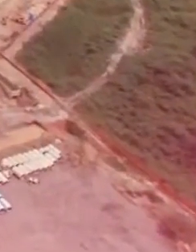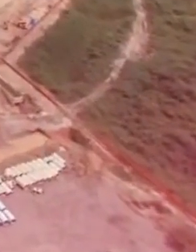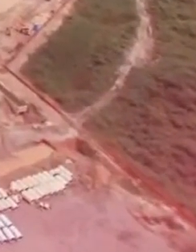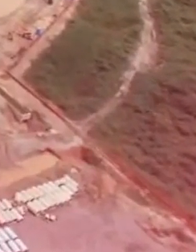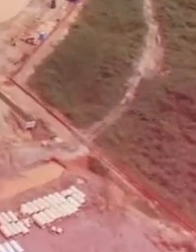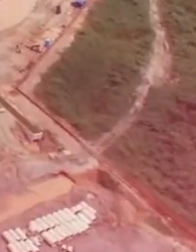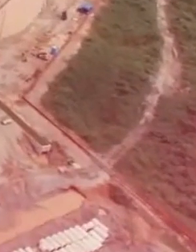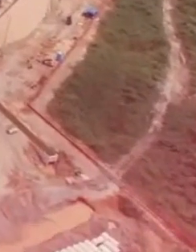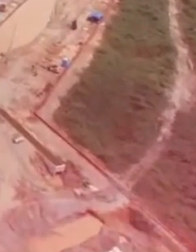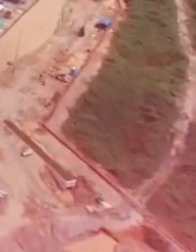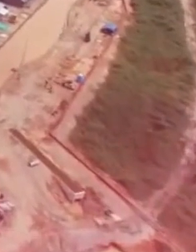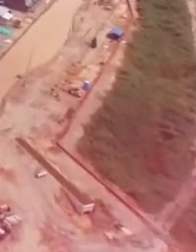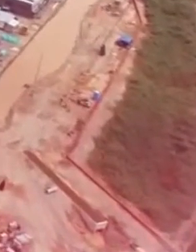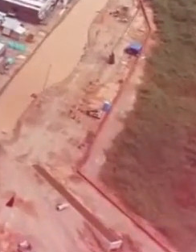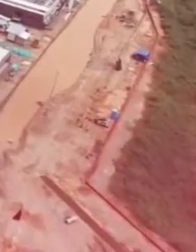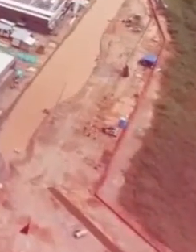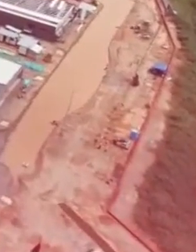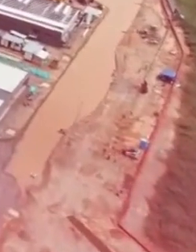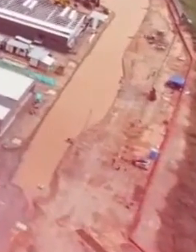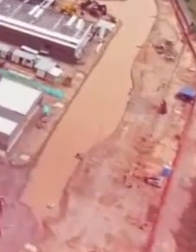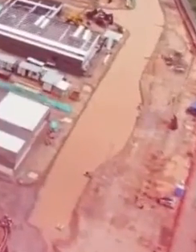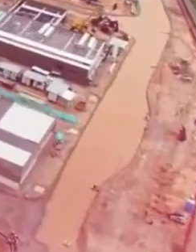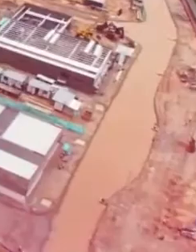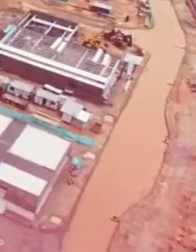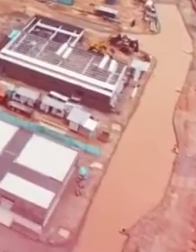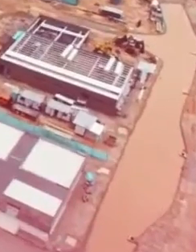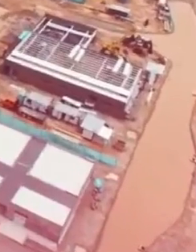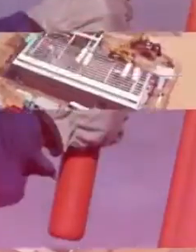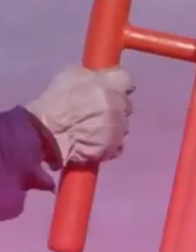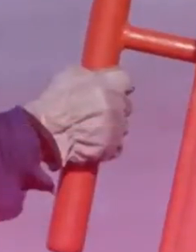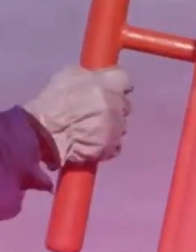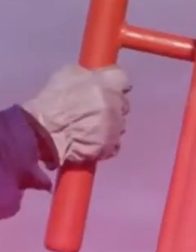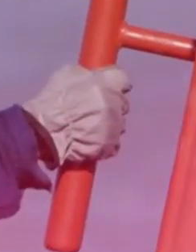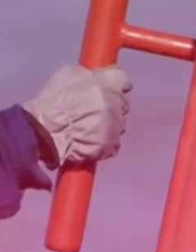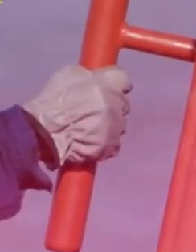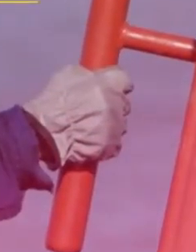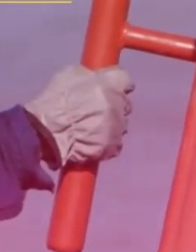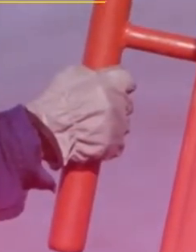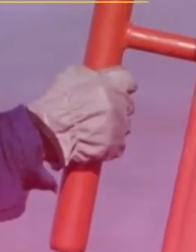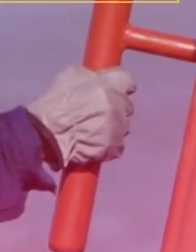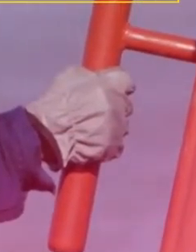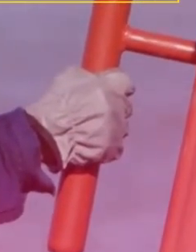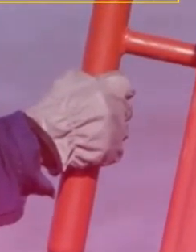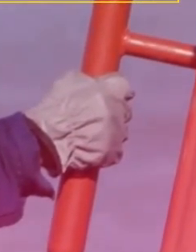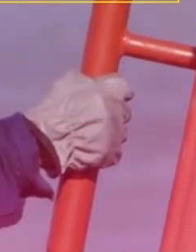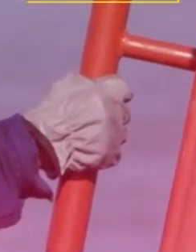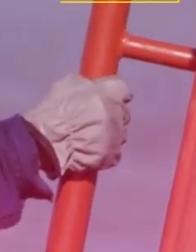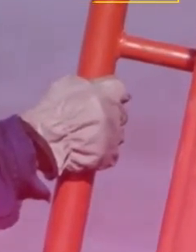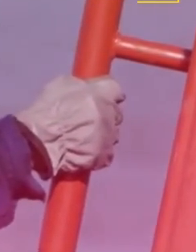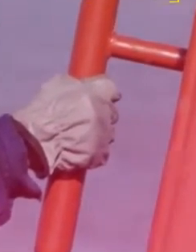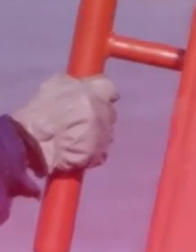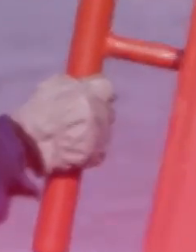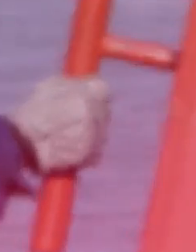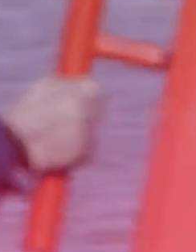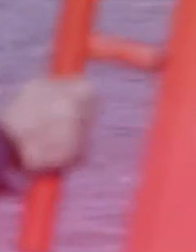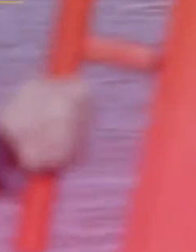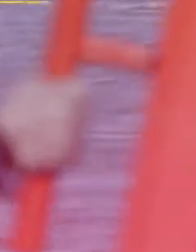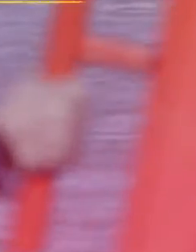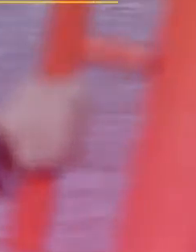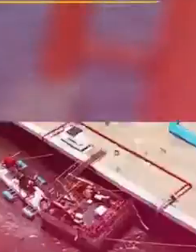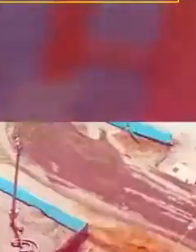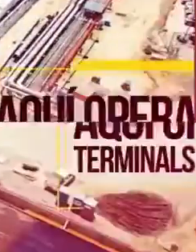Barranca Bermeja se transforma de la mano del desarrollo del río Magdalena. Hoy es una ciudad, puerto y eje de desarrollo logístico para